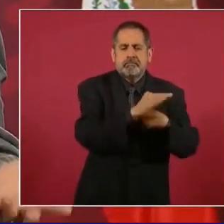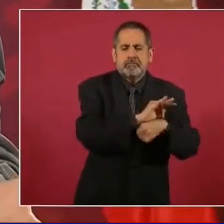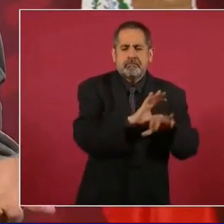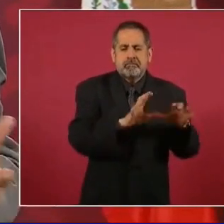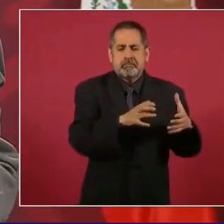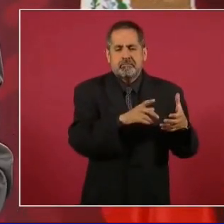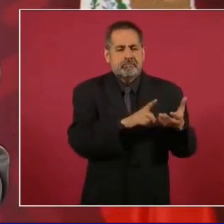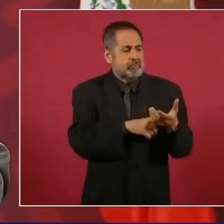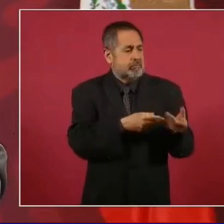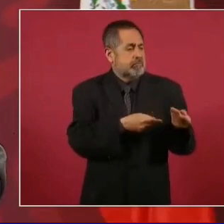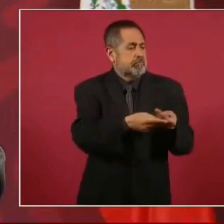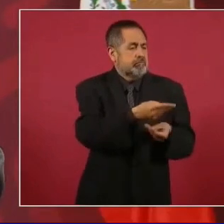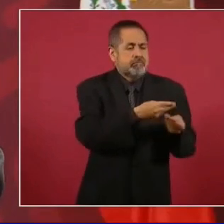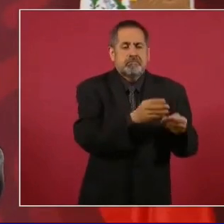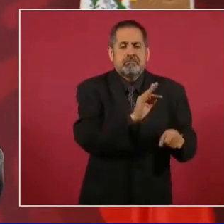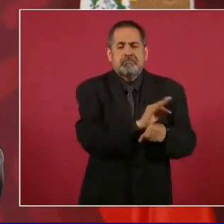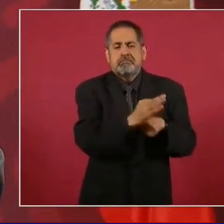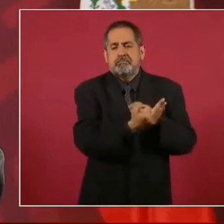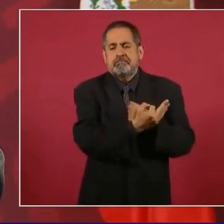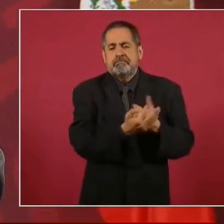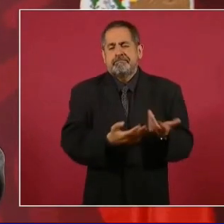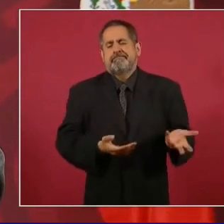son protegidos